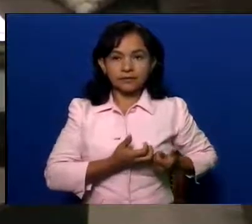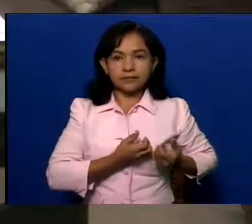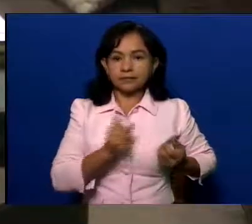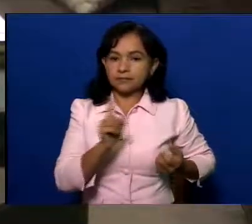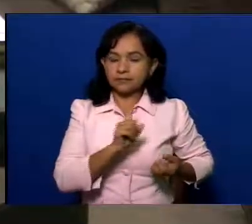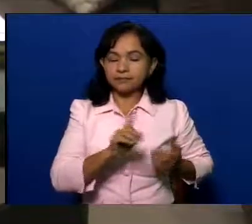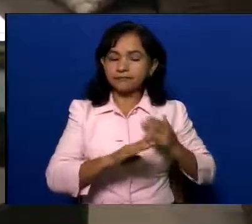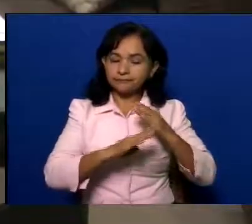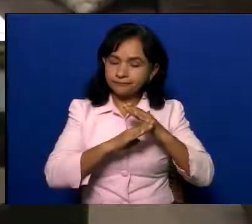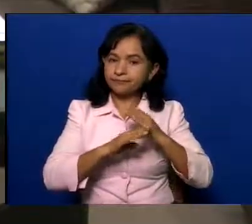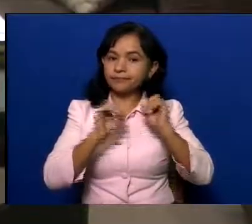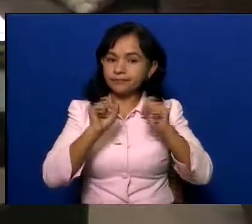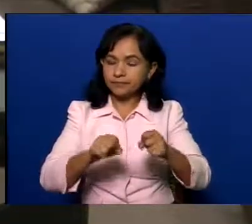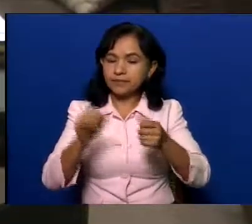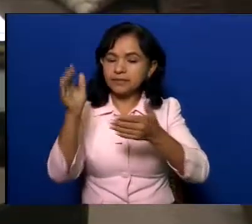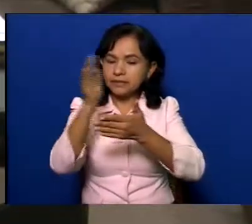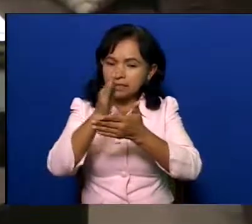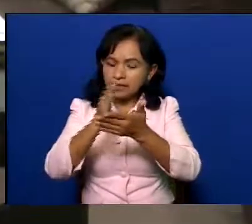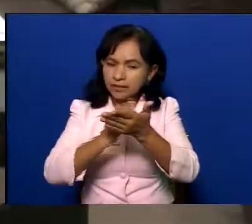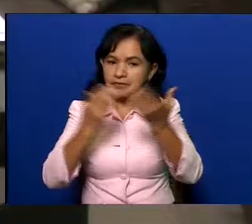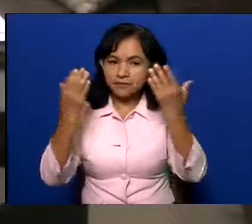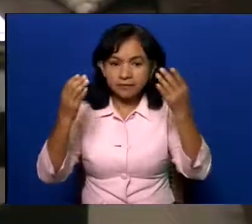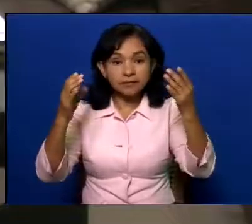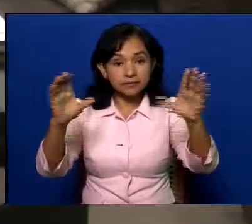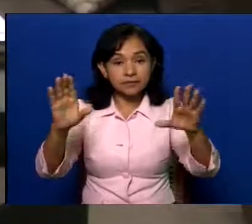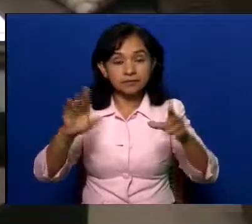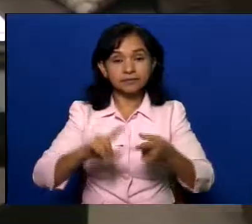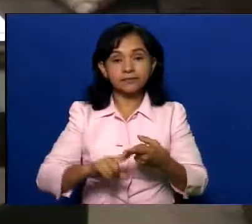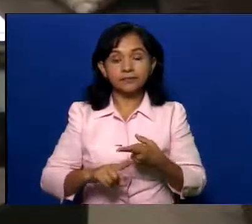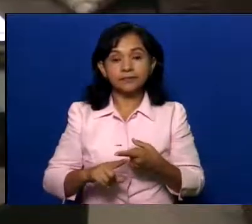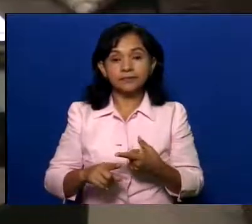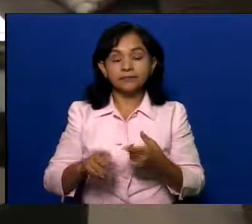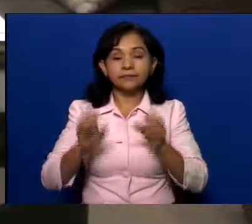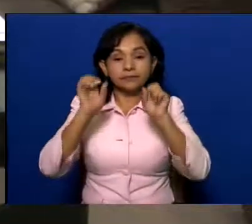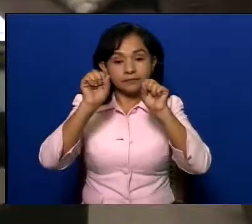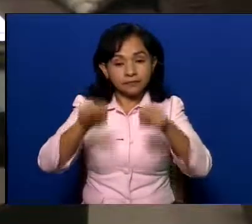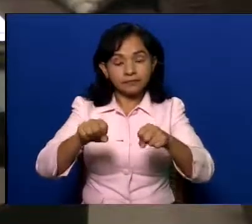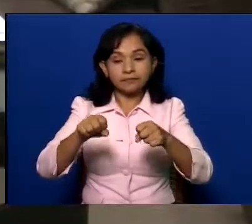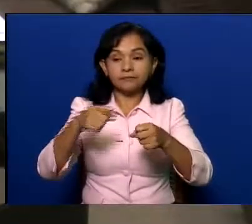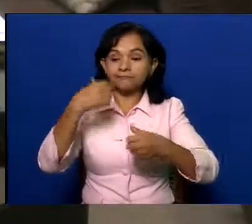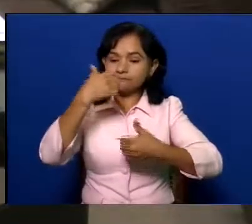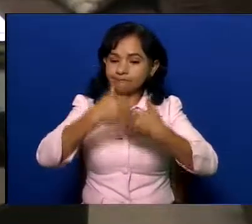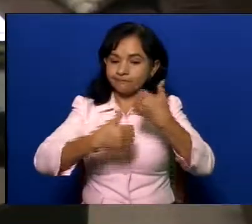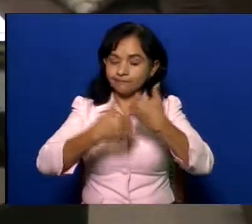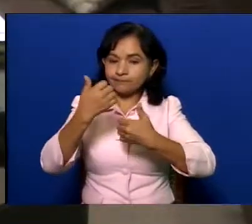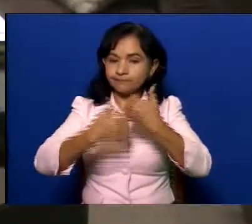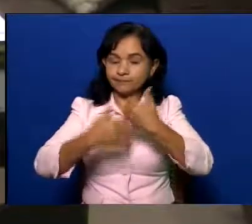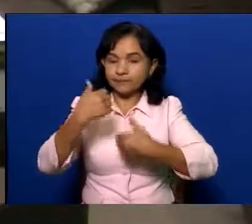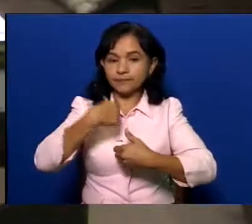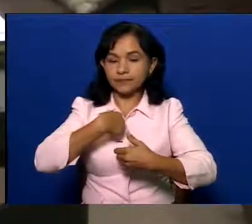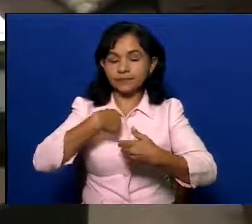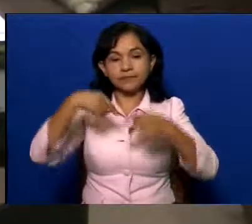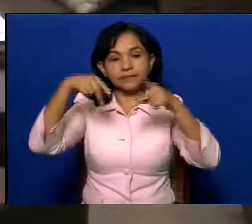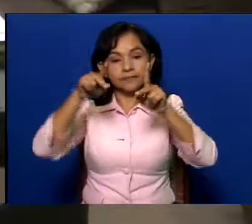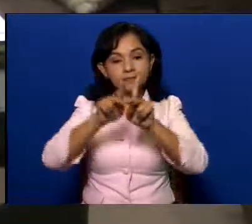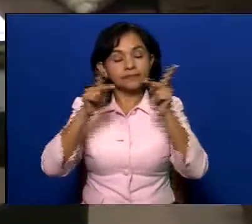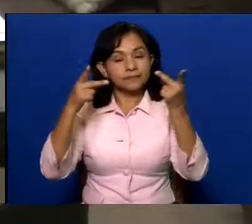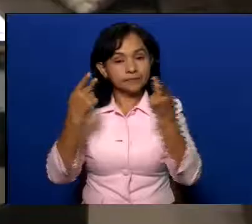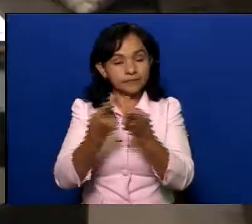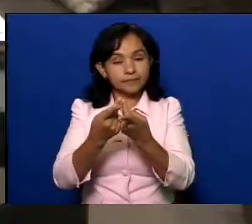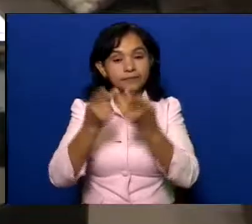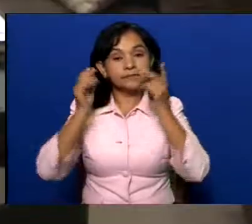realmente hay toda una serie de condiciones que nos afectan a la población en